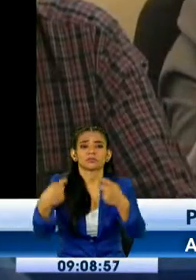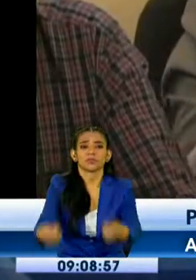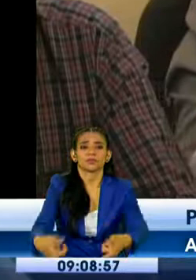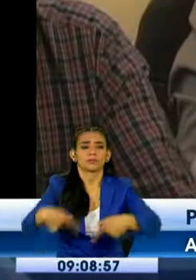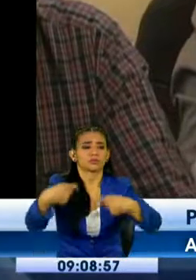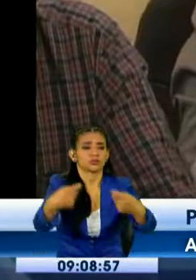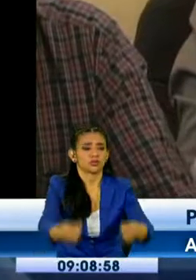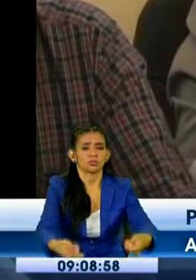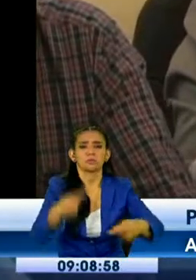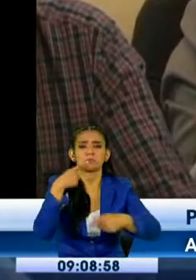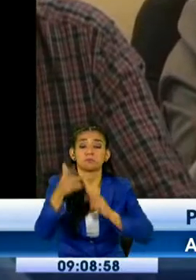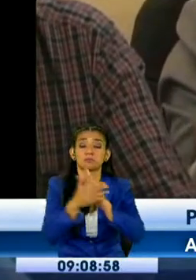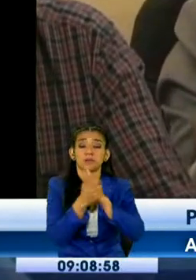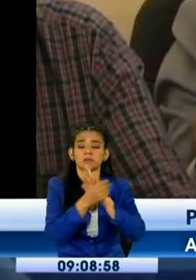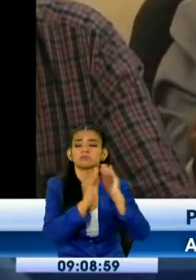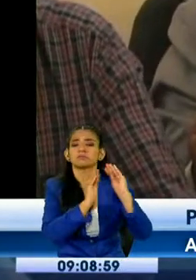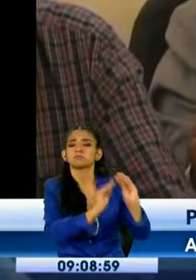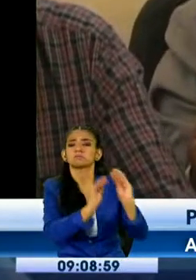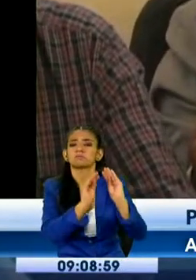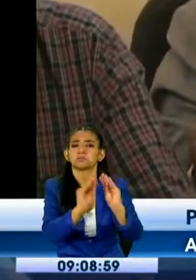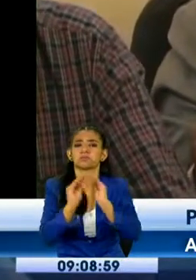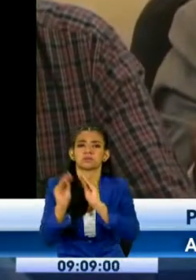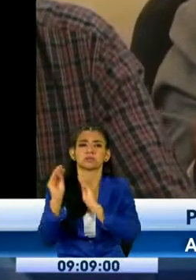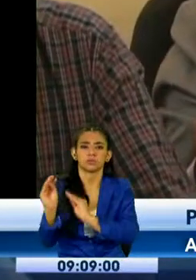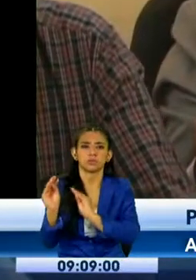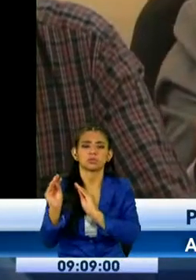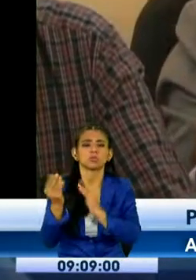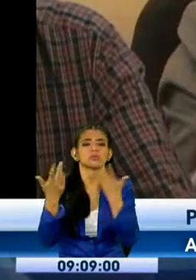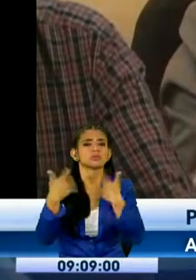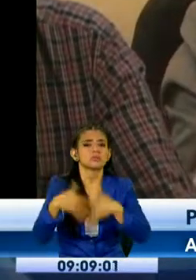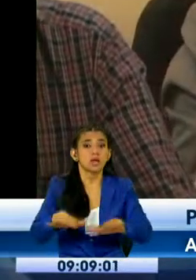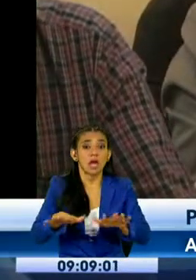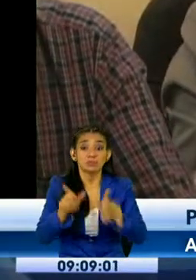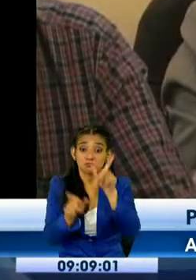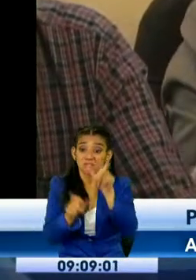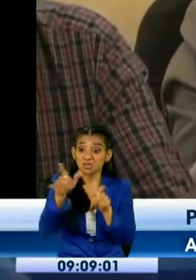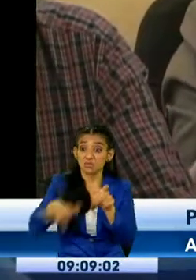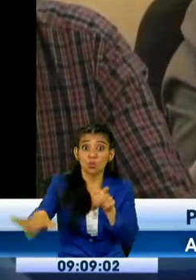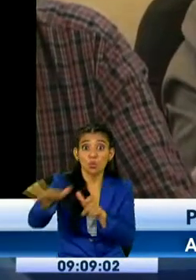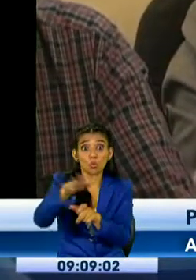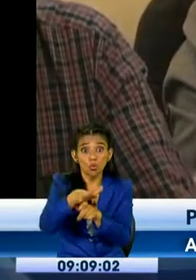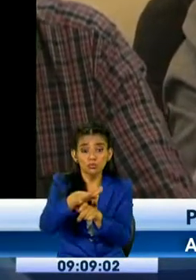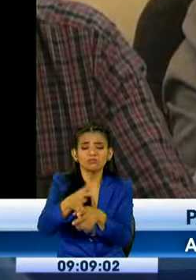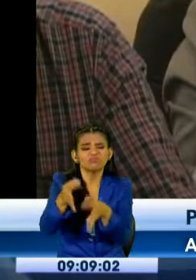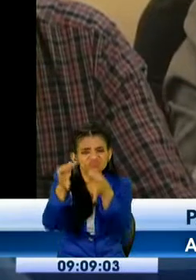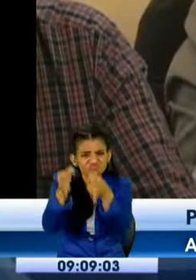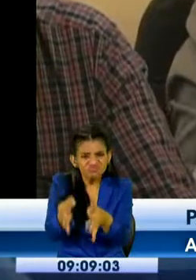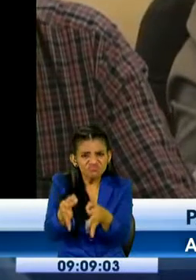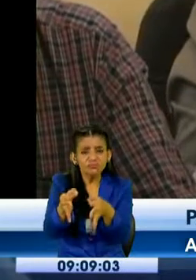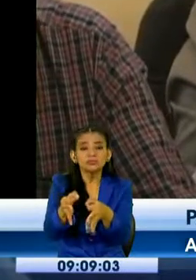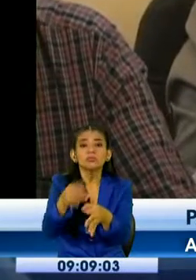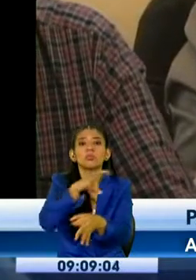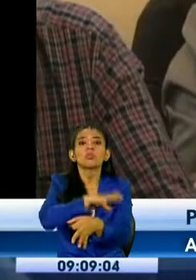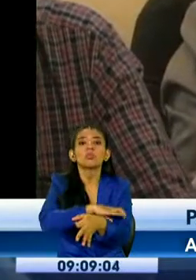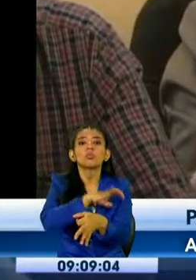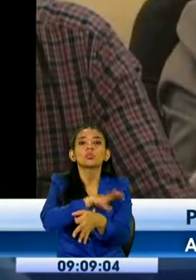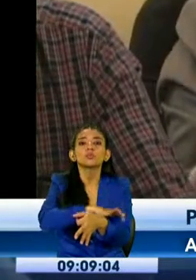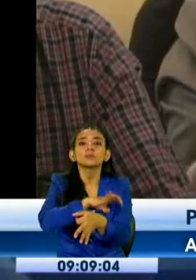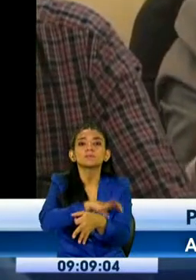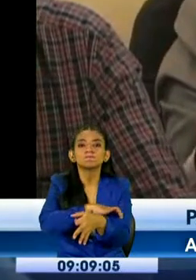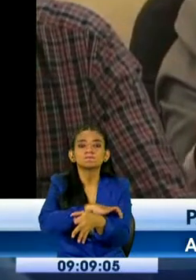base a una capacitación que hemos dado al personal, concretamente